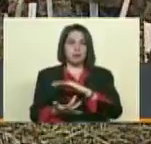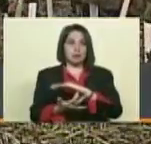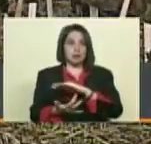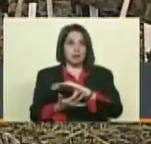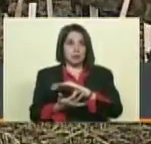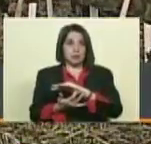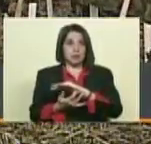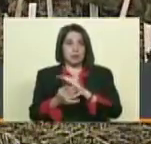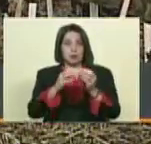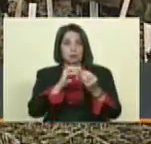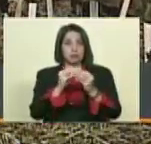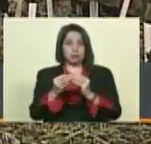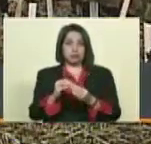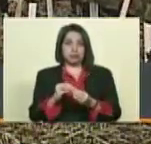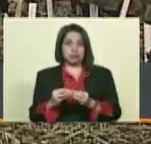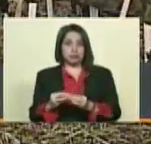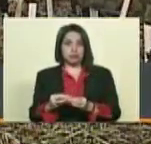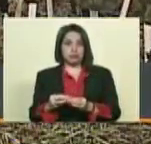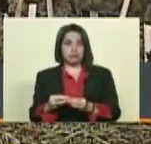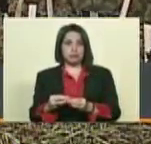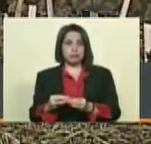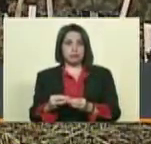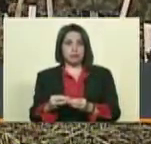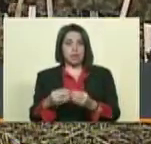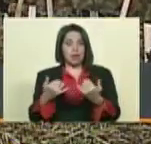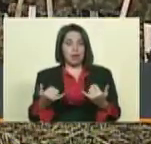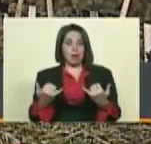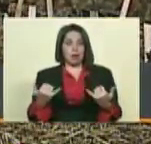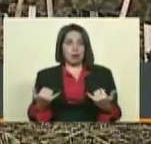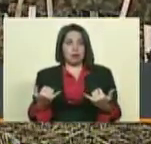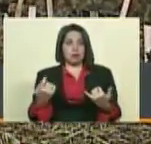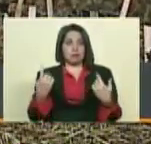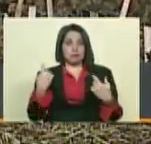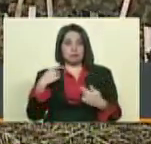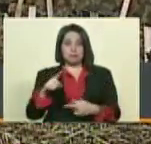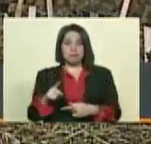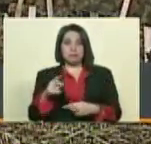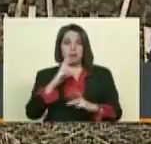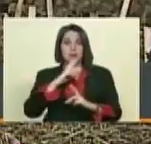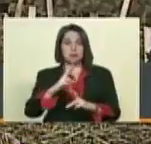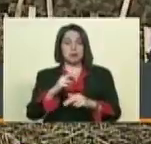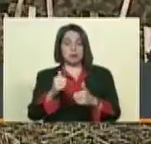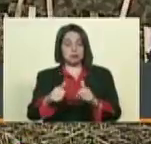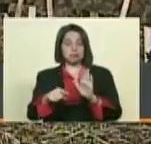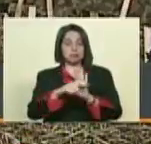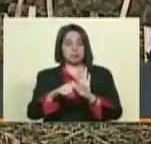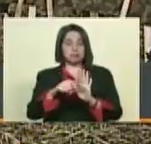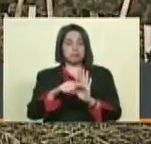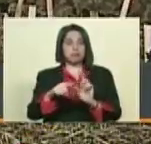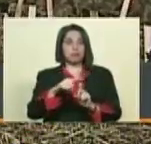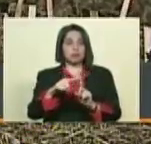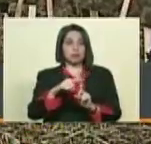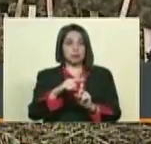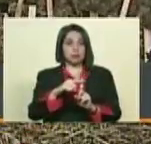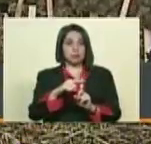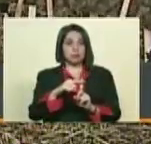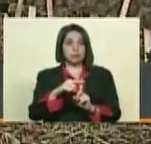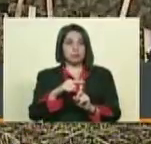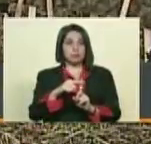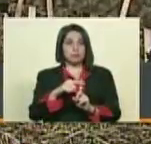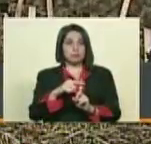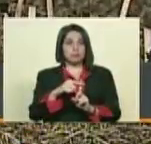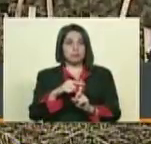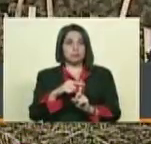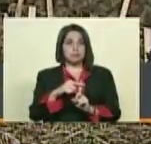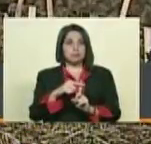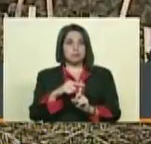nivel operativa. Esto nos ha dado un resultado bastante favorable en estos días. Tenemos